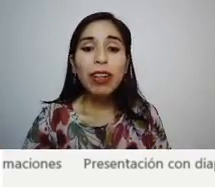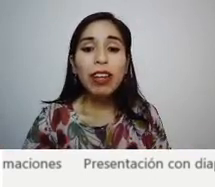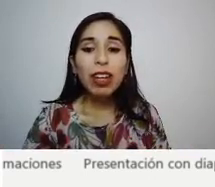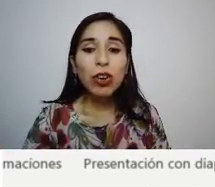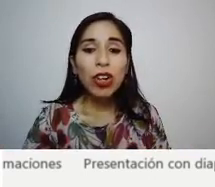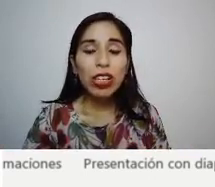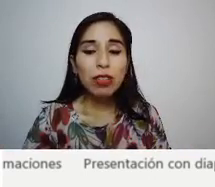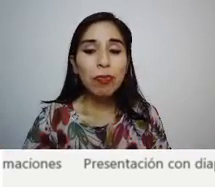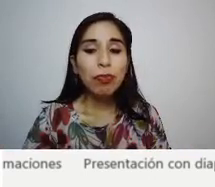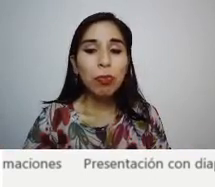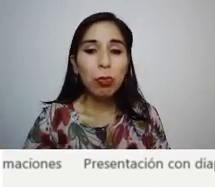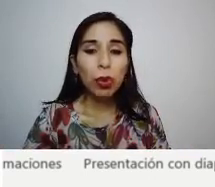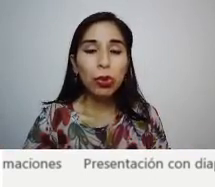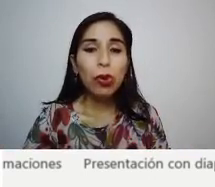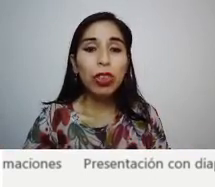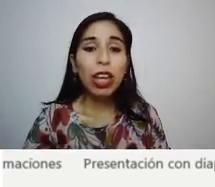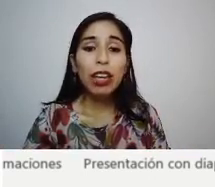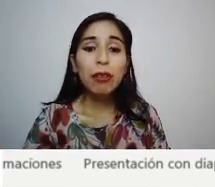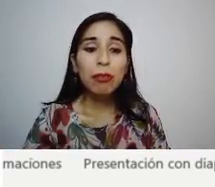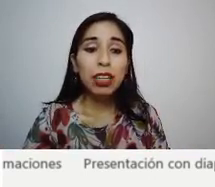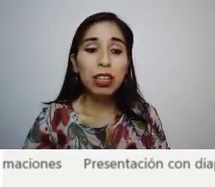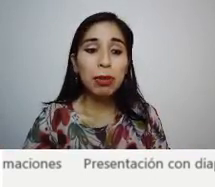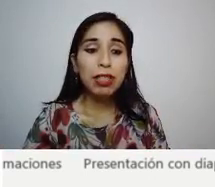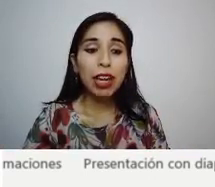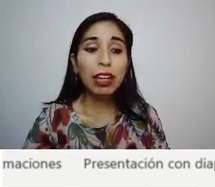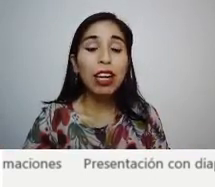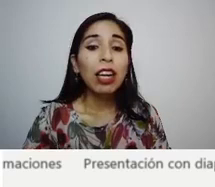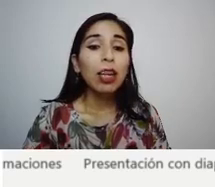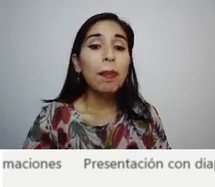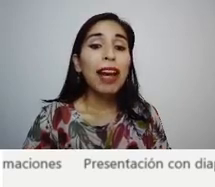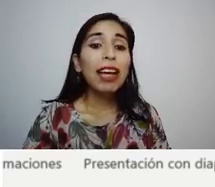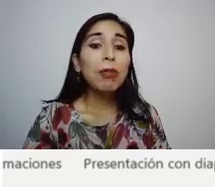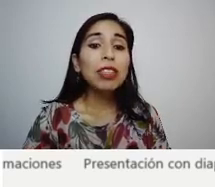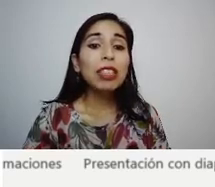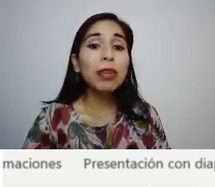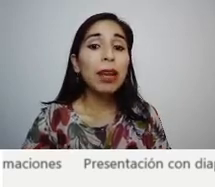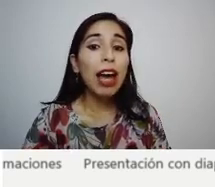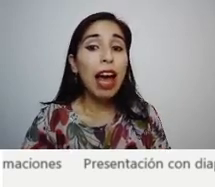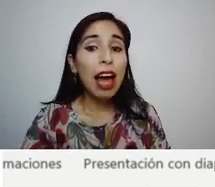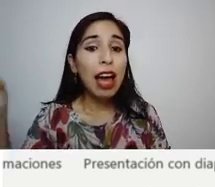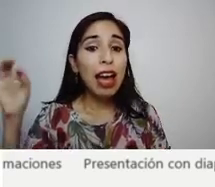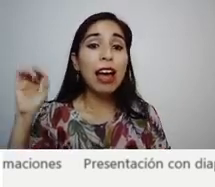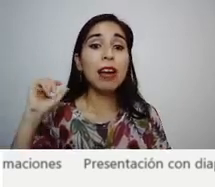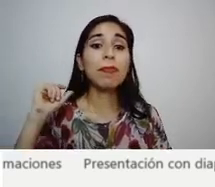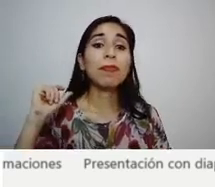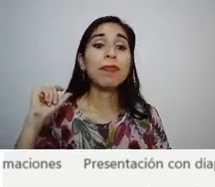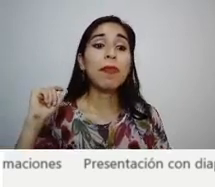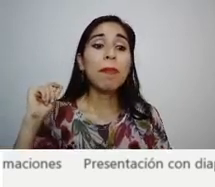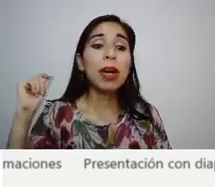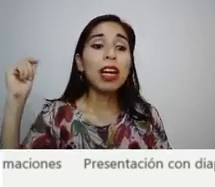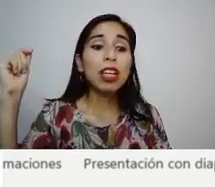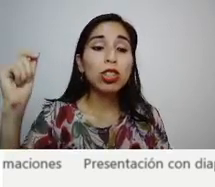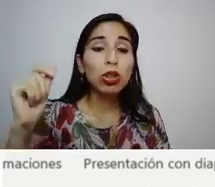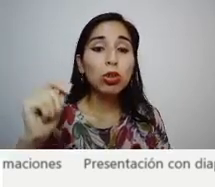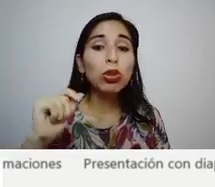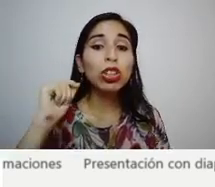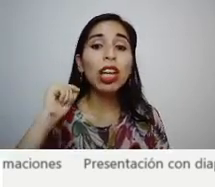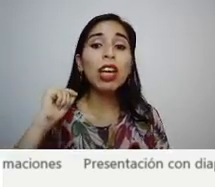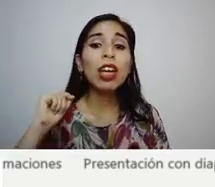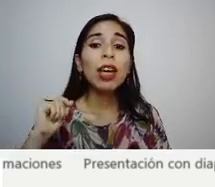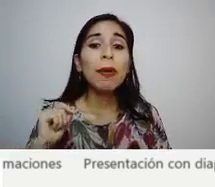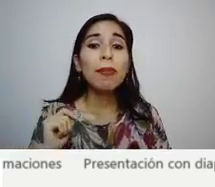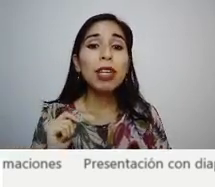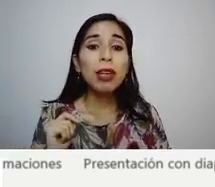nombre verdadero es botón de minimizar y para qué me sirve y para que se